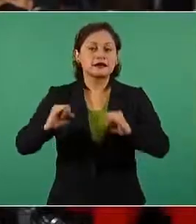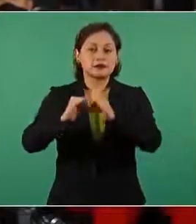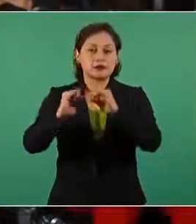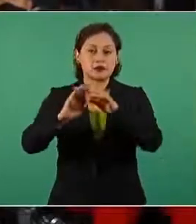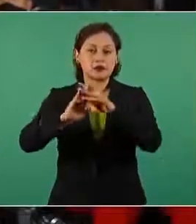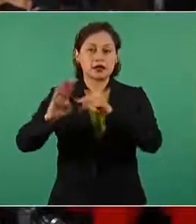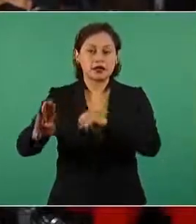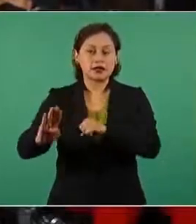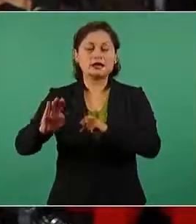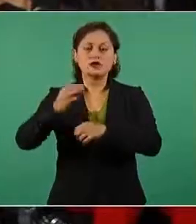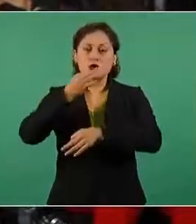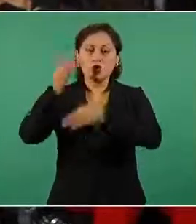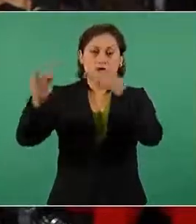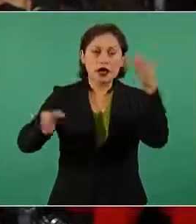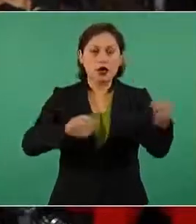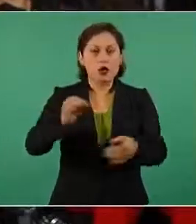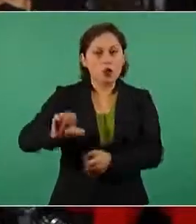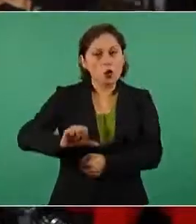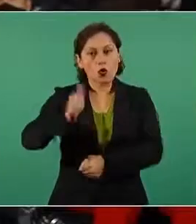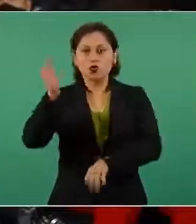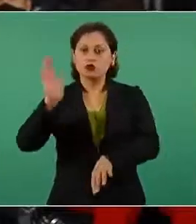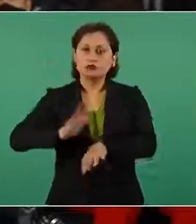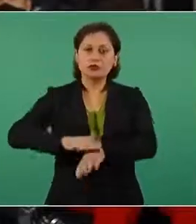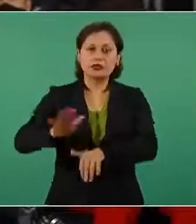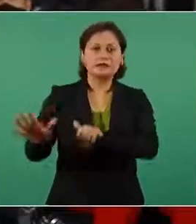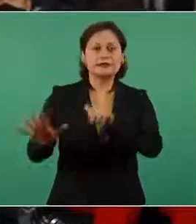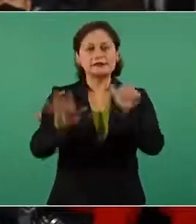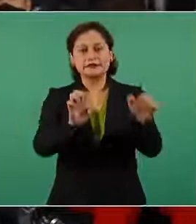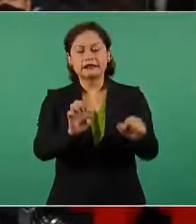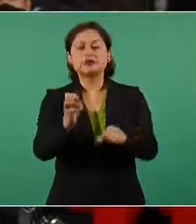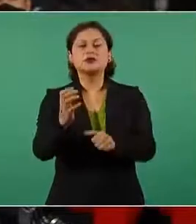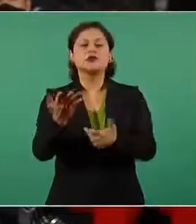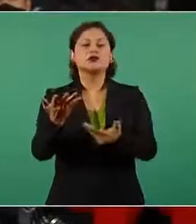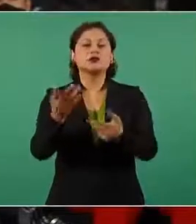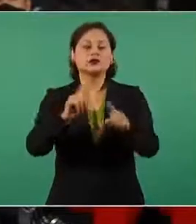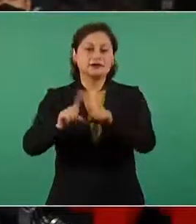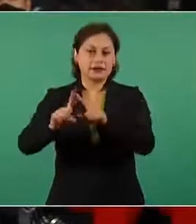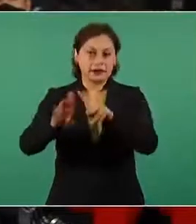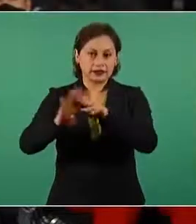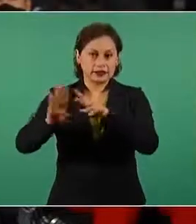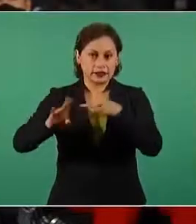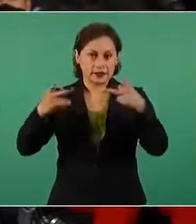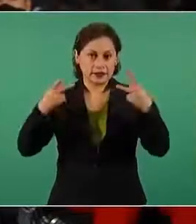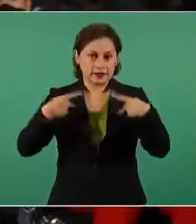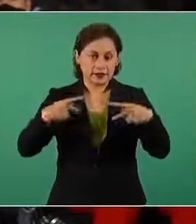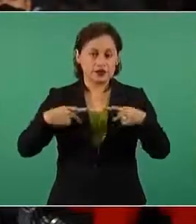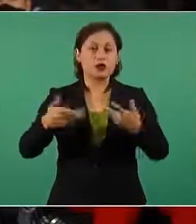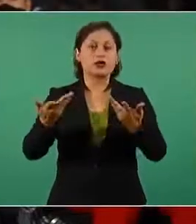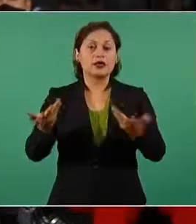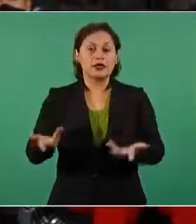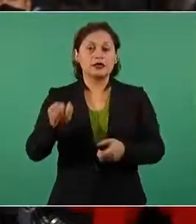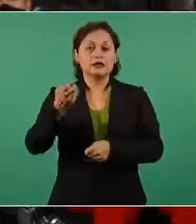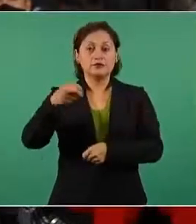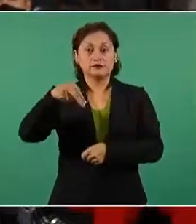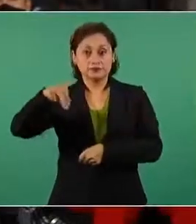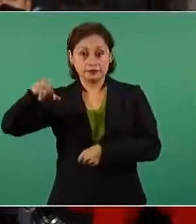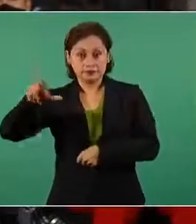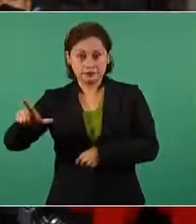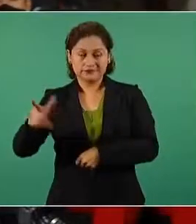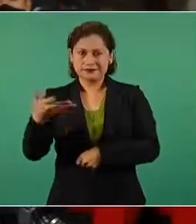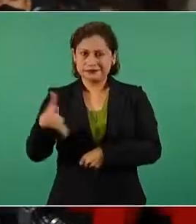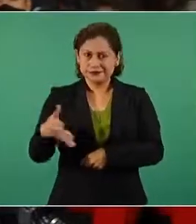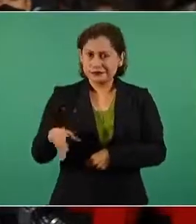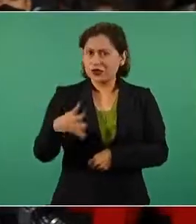de otros 648 migrantes en Nuevo León. Casi 1,400 migrantes secuestrados